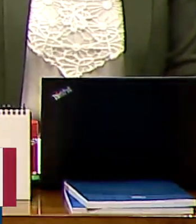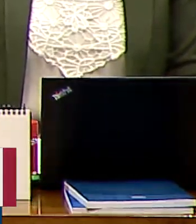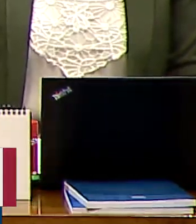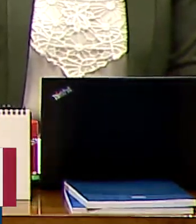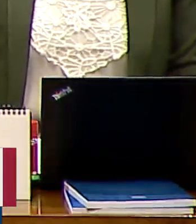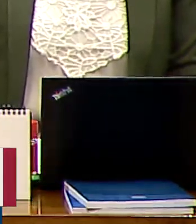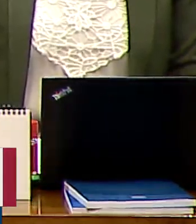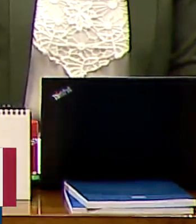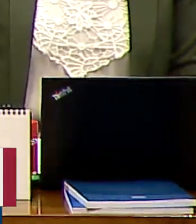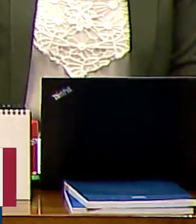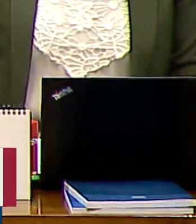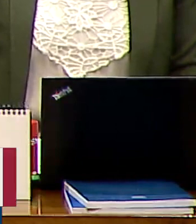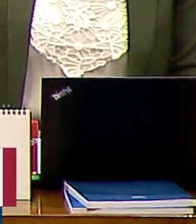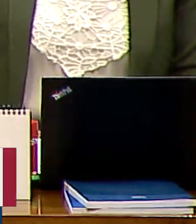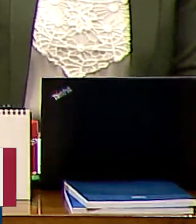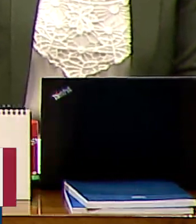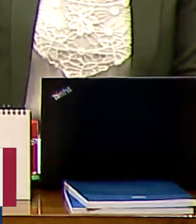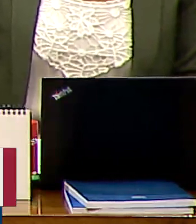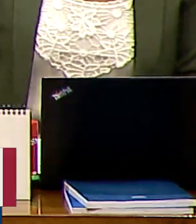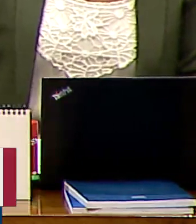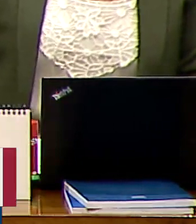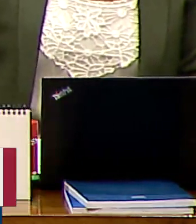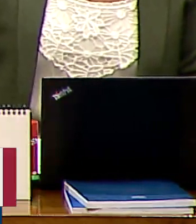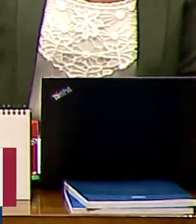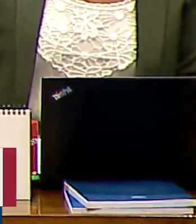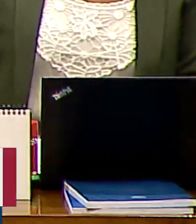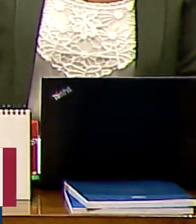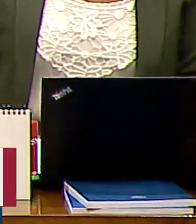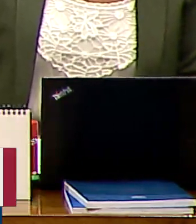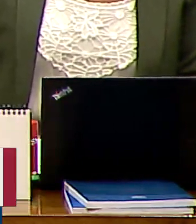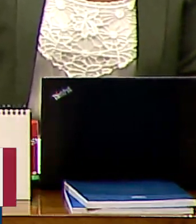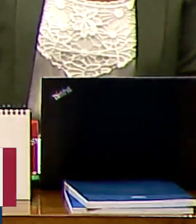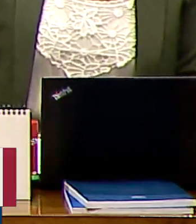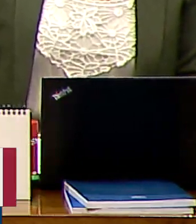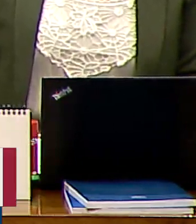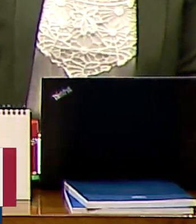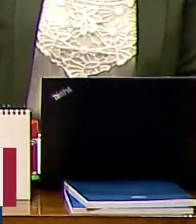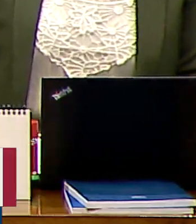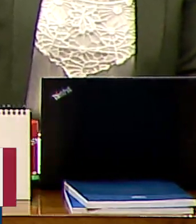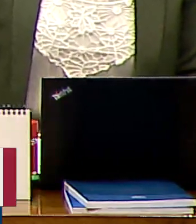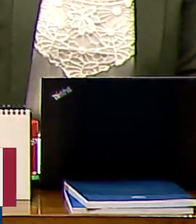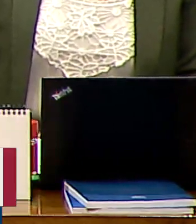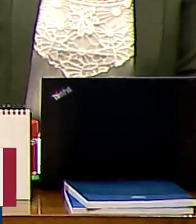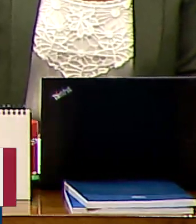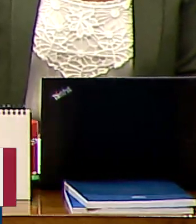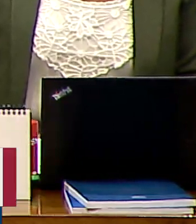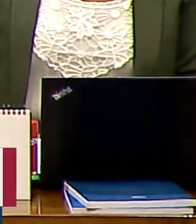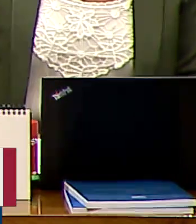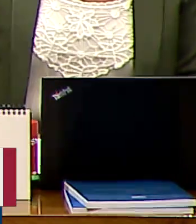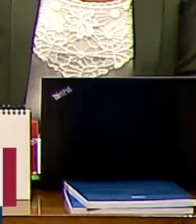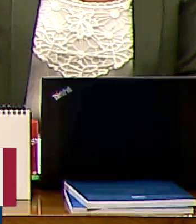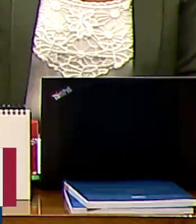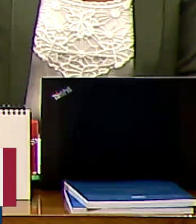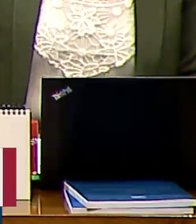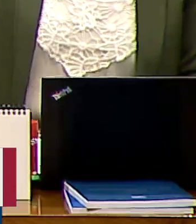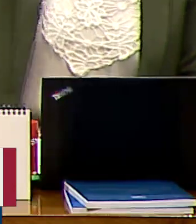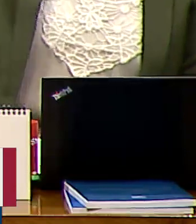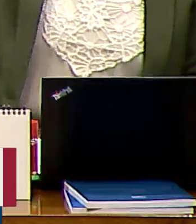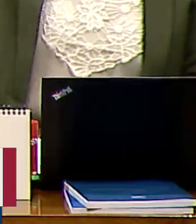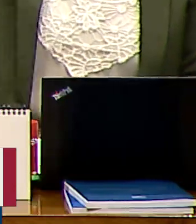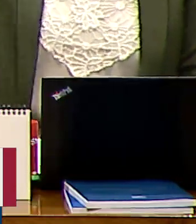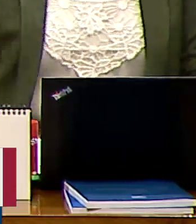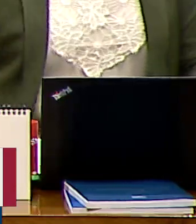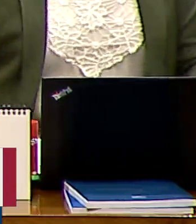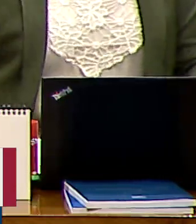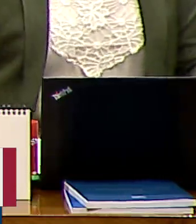Aprovecho al mismo tiempo de solicitarle a nuestros queridos colegas diputados que se encuentran de pie o tomar sus ubicaciones, porque